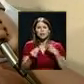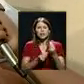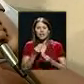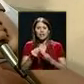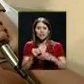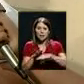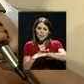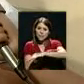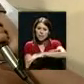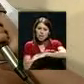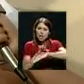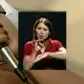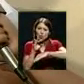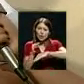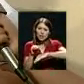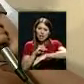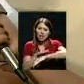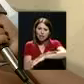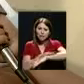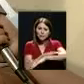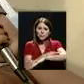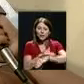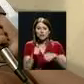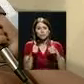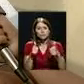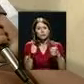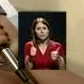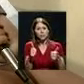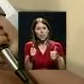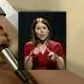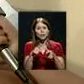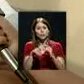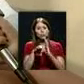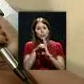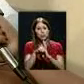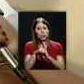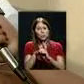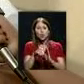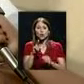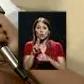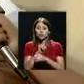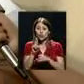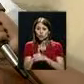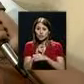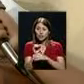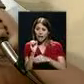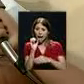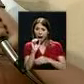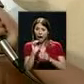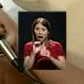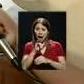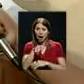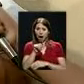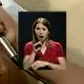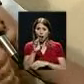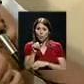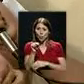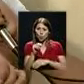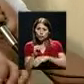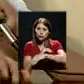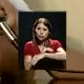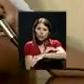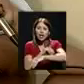la piel humectada y y en el mejor estado Entonces por ejemplo cuando se van a utilizar los jabones verdad tienen que hacer